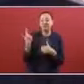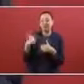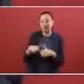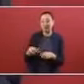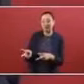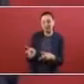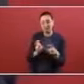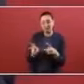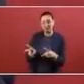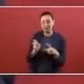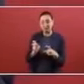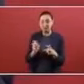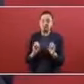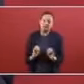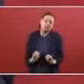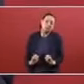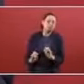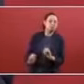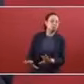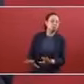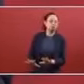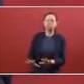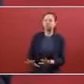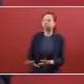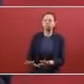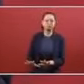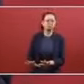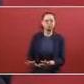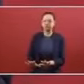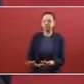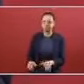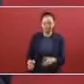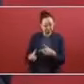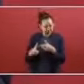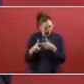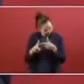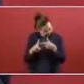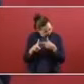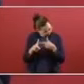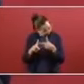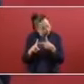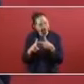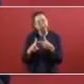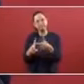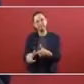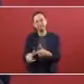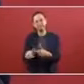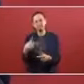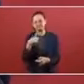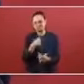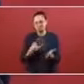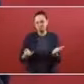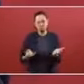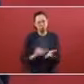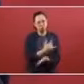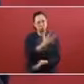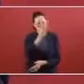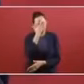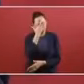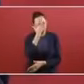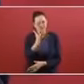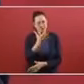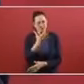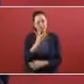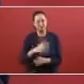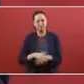combustible, al huachicol. O sea, no nos vamos a detener. Estoy convencido que lo que